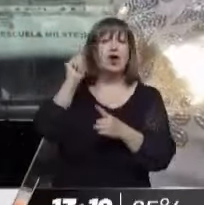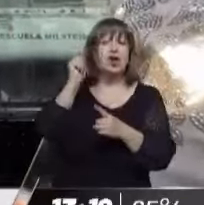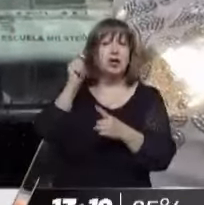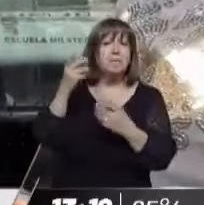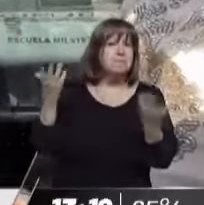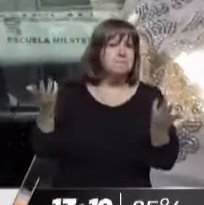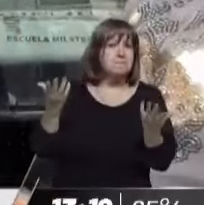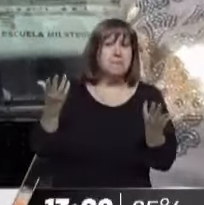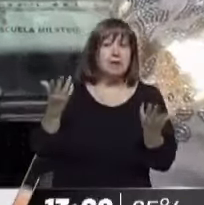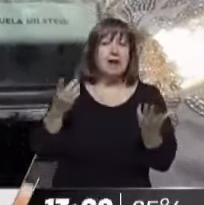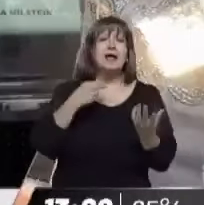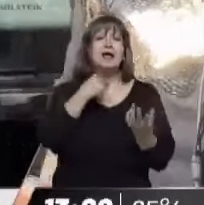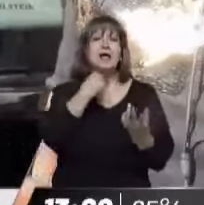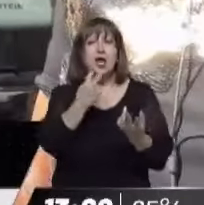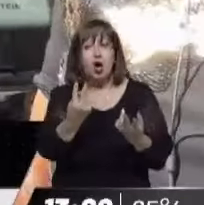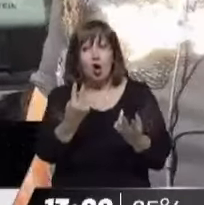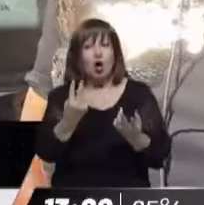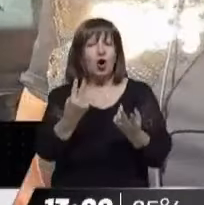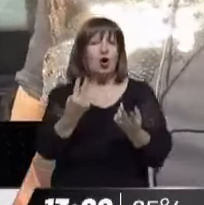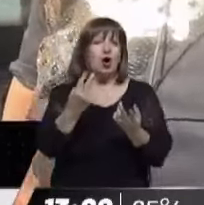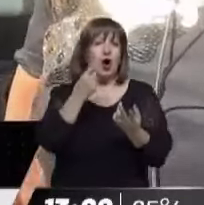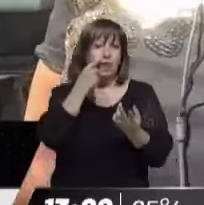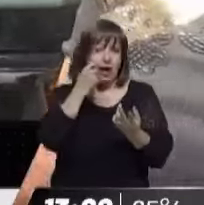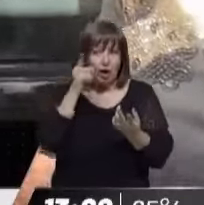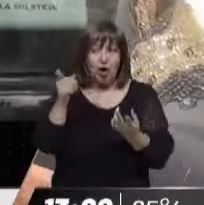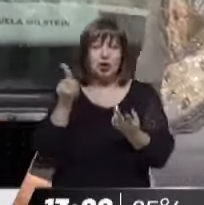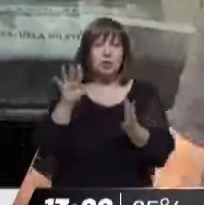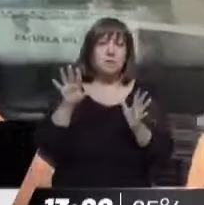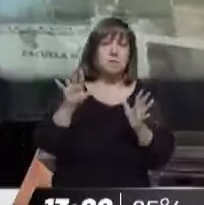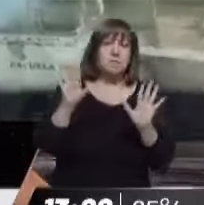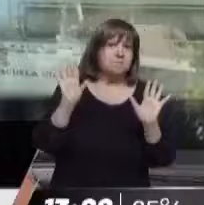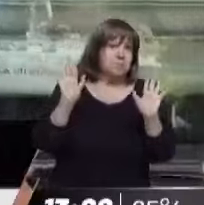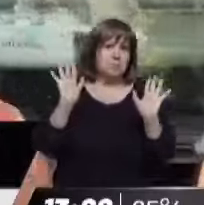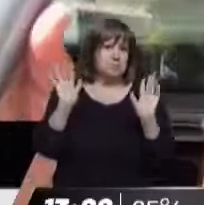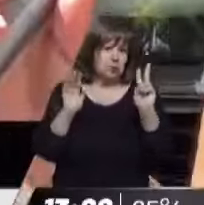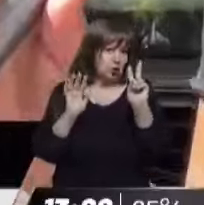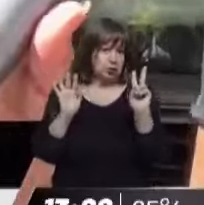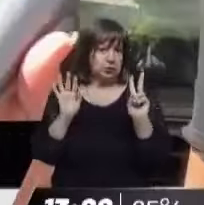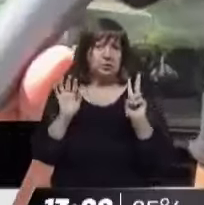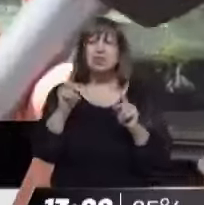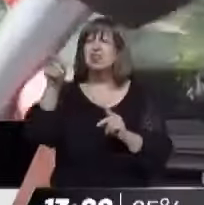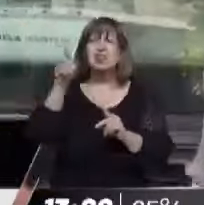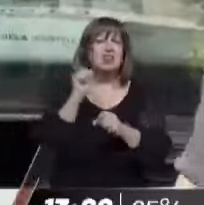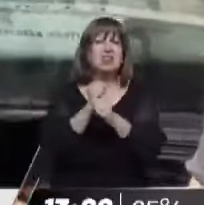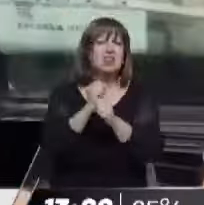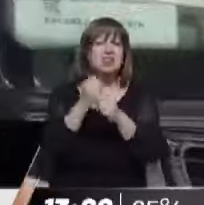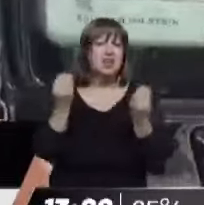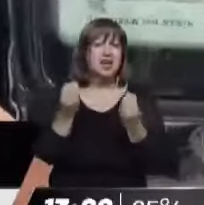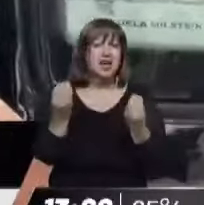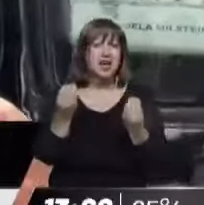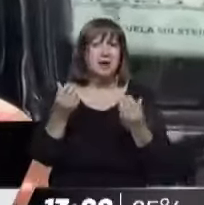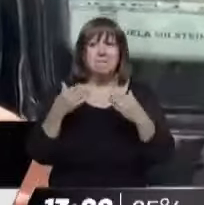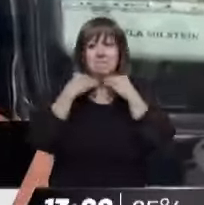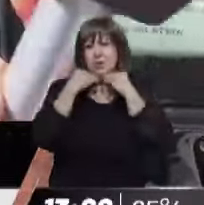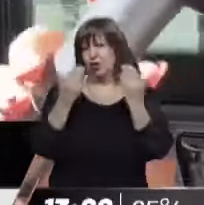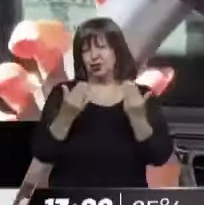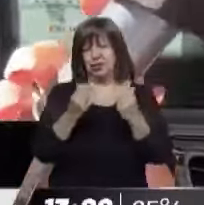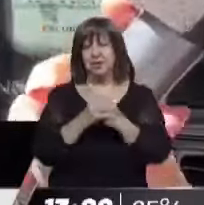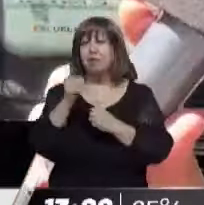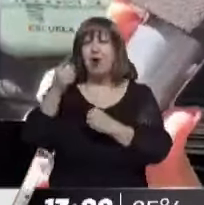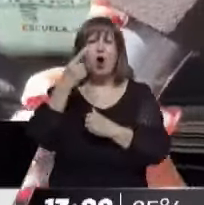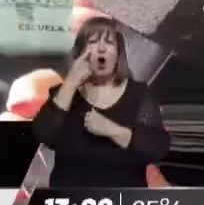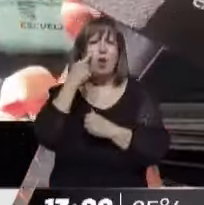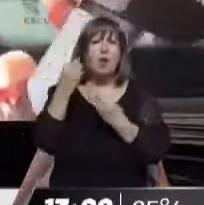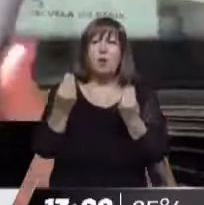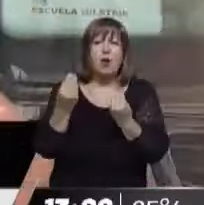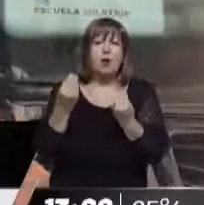No sé, sé que estaba el hijo y no mucho más hasta ahí. ¿Sabés a qué se dedicaban ellos? Ni idea. ¿Por qué los